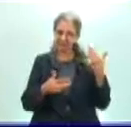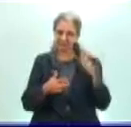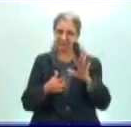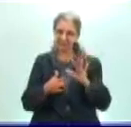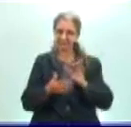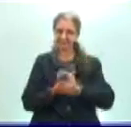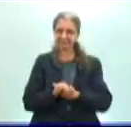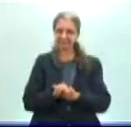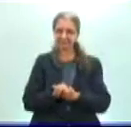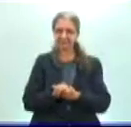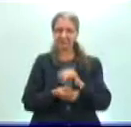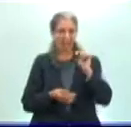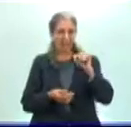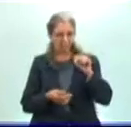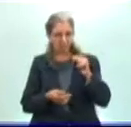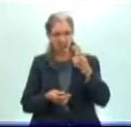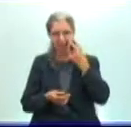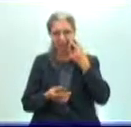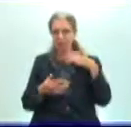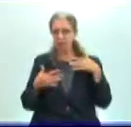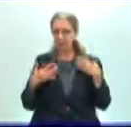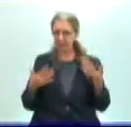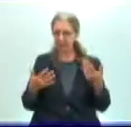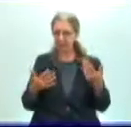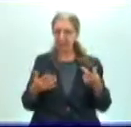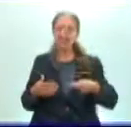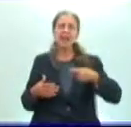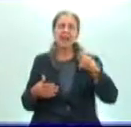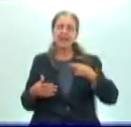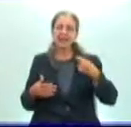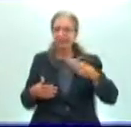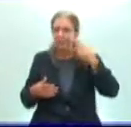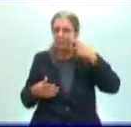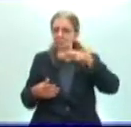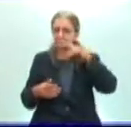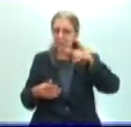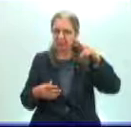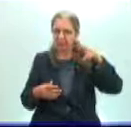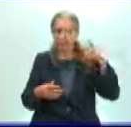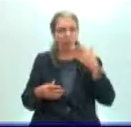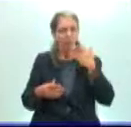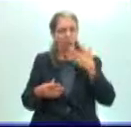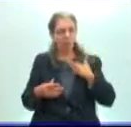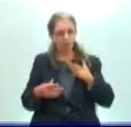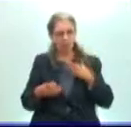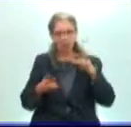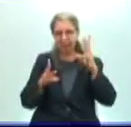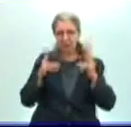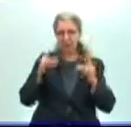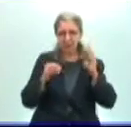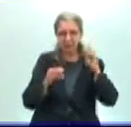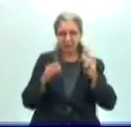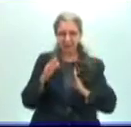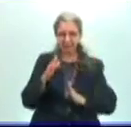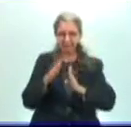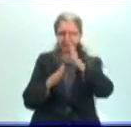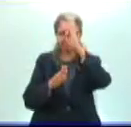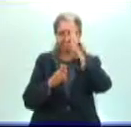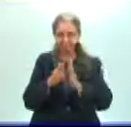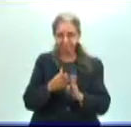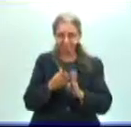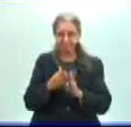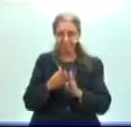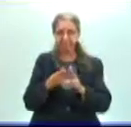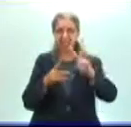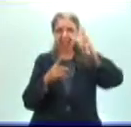anteriormente. Ahora debes estar buscando cómo calcular la altura de la